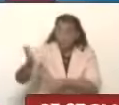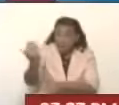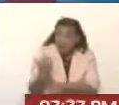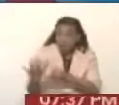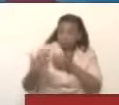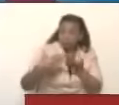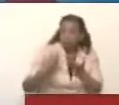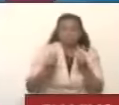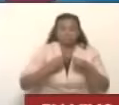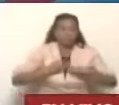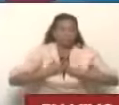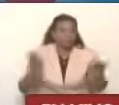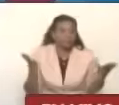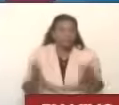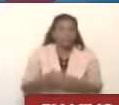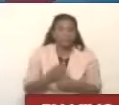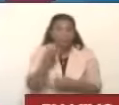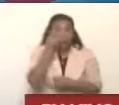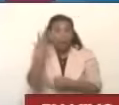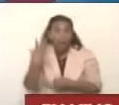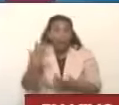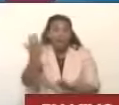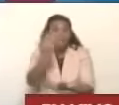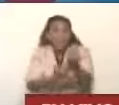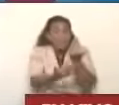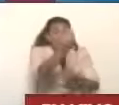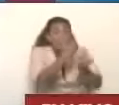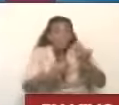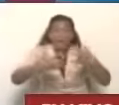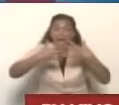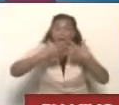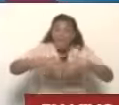Mira, es impresionante la cantidad de gente que está llegando a invertir.